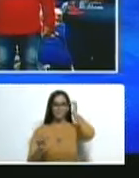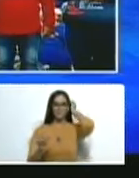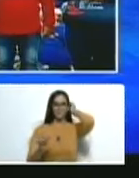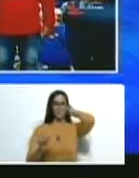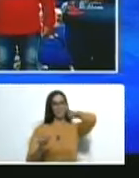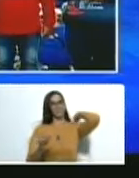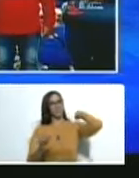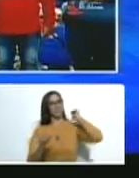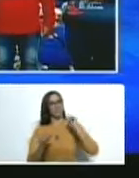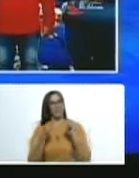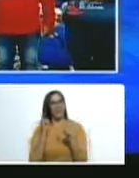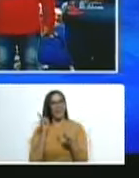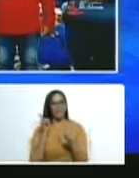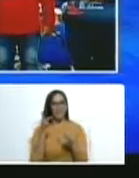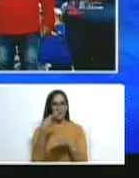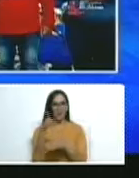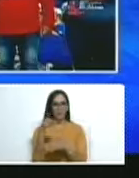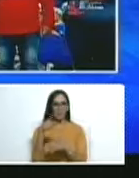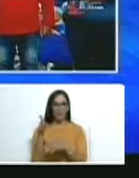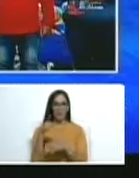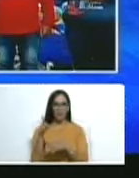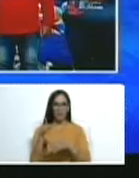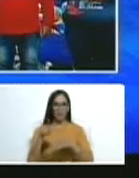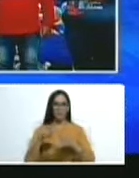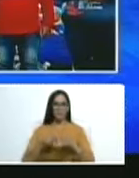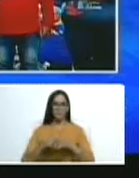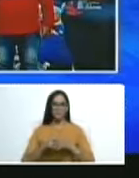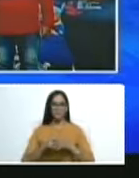en la parroquia Antonio Borja Romero,